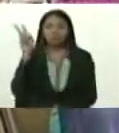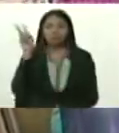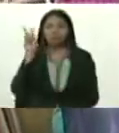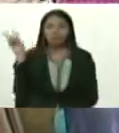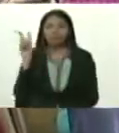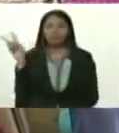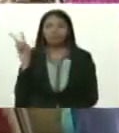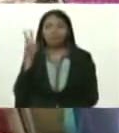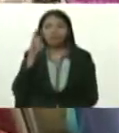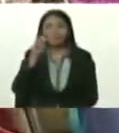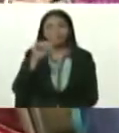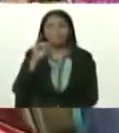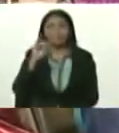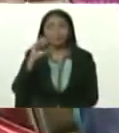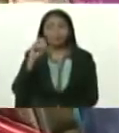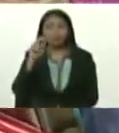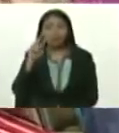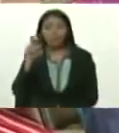Venezuela, Miubén.